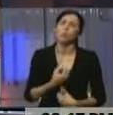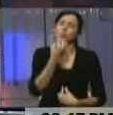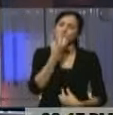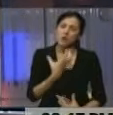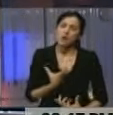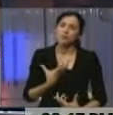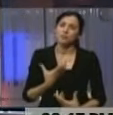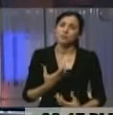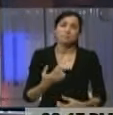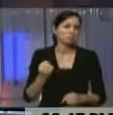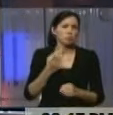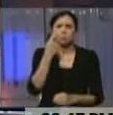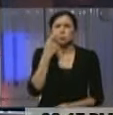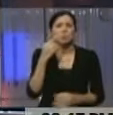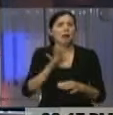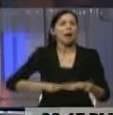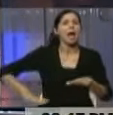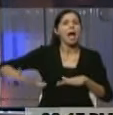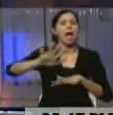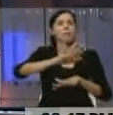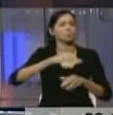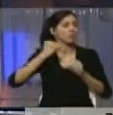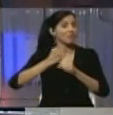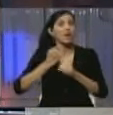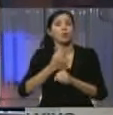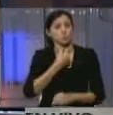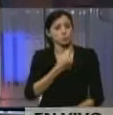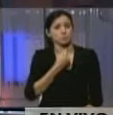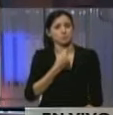eminentemente campesino, trabajador.